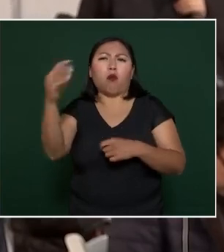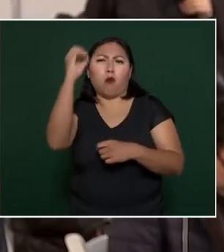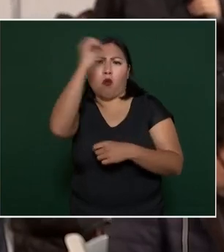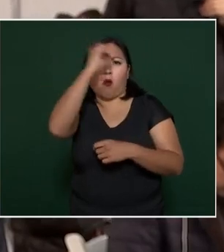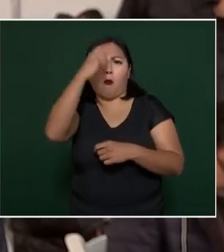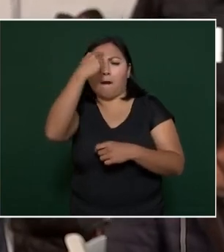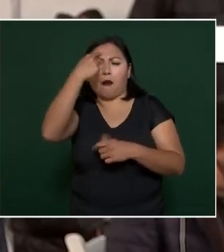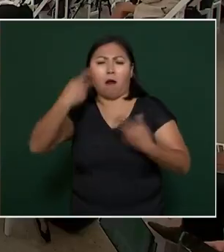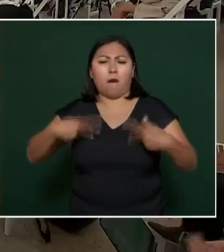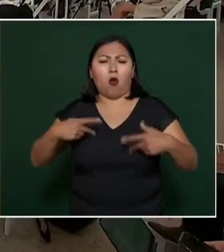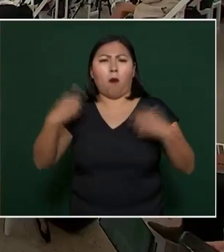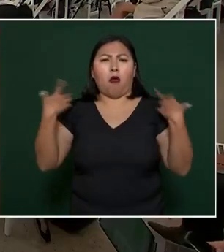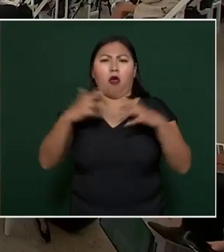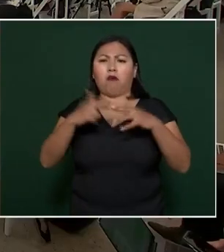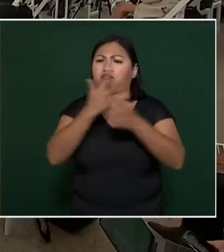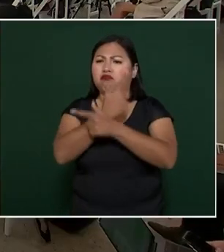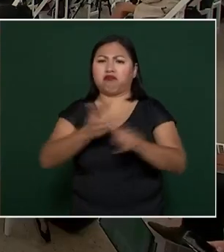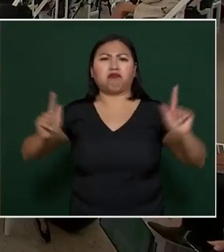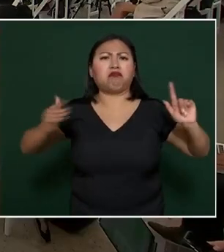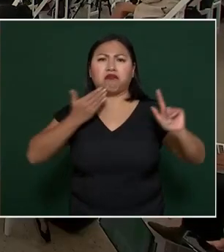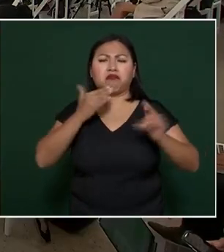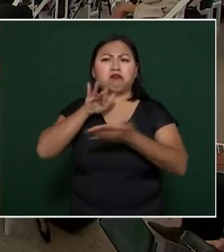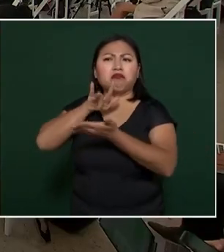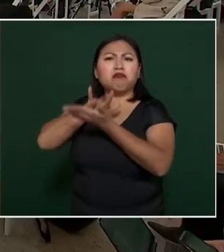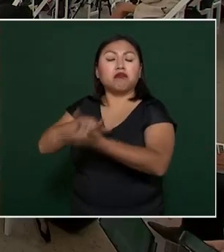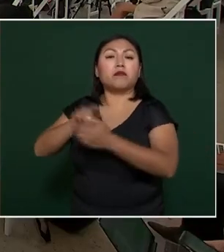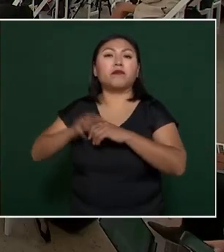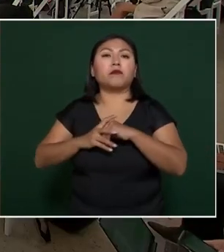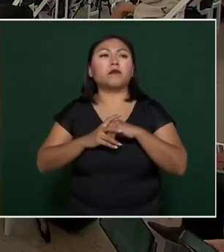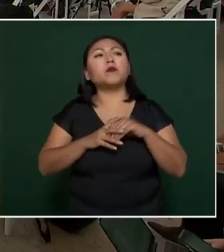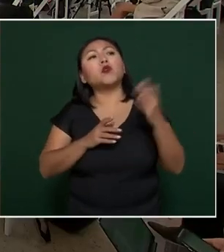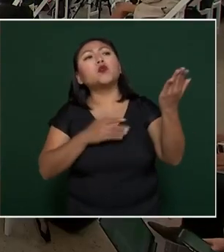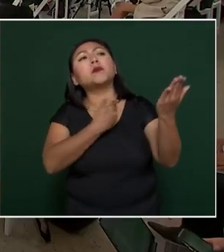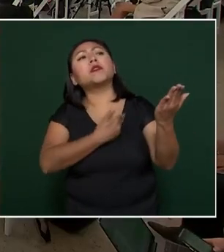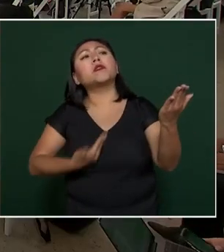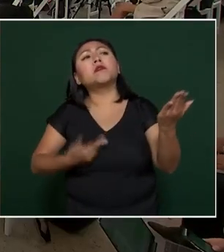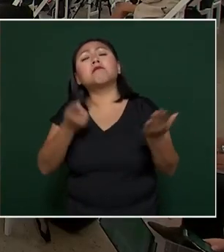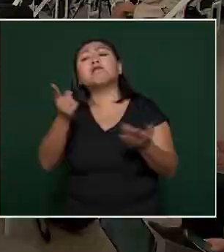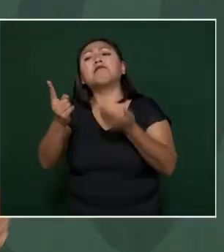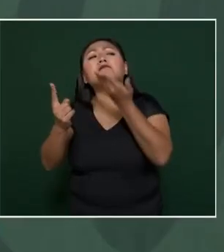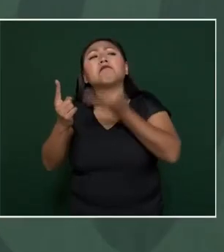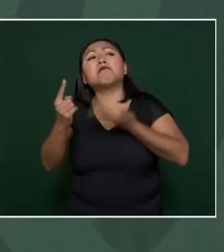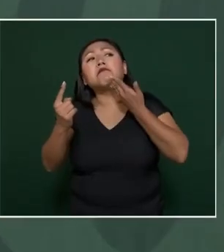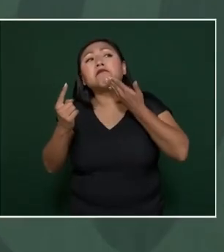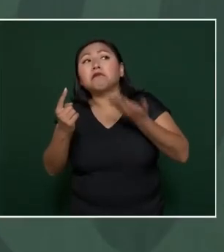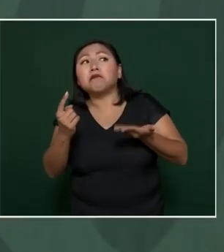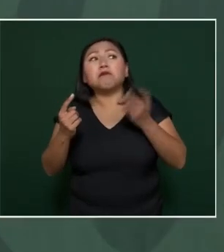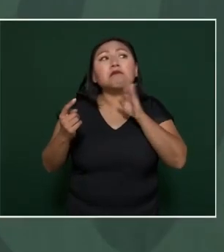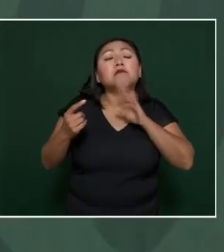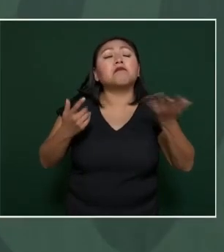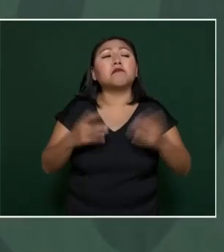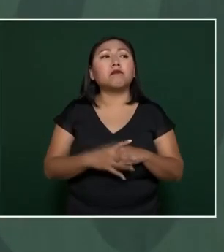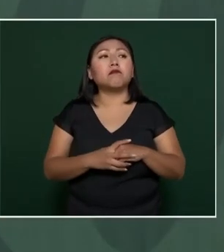del nuevo rector de la UNAM Pues que ya eligieron eh